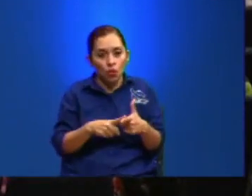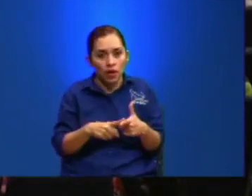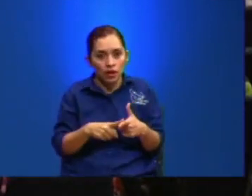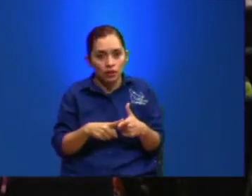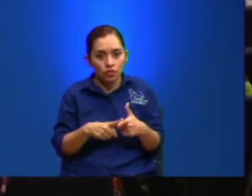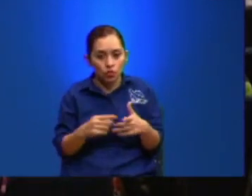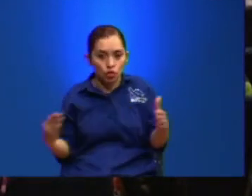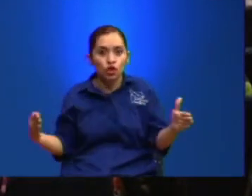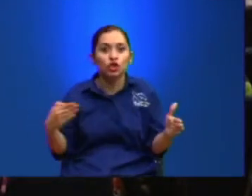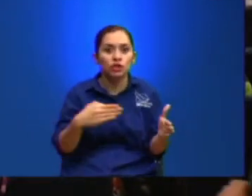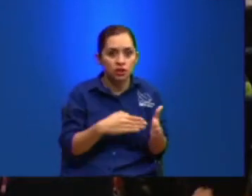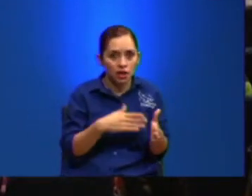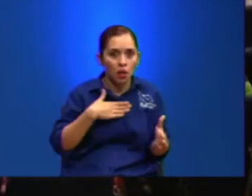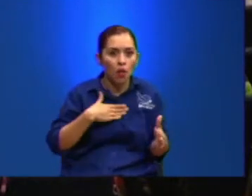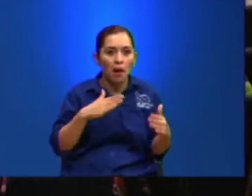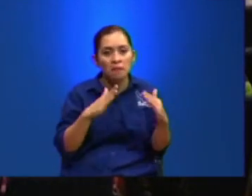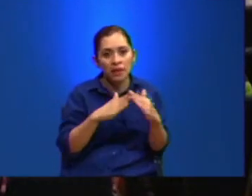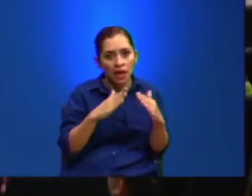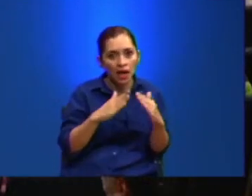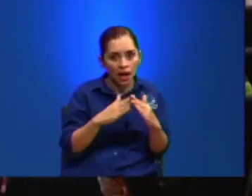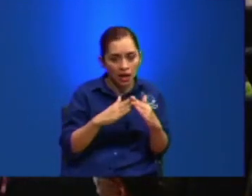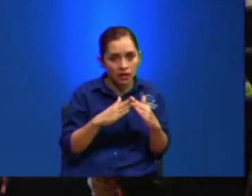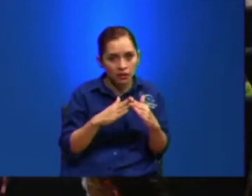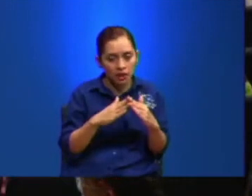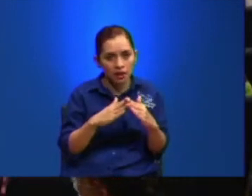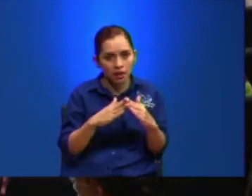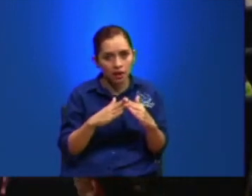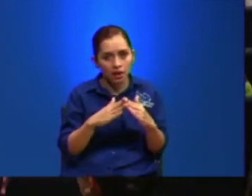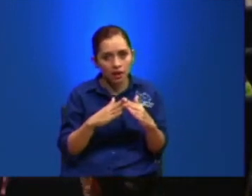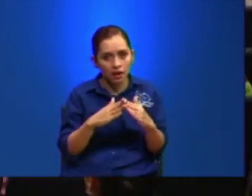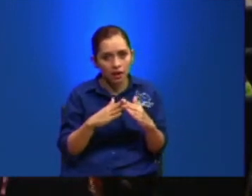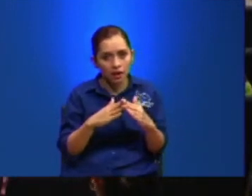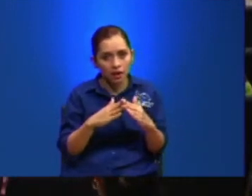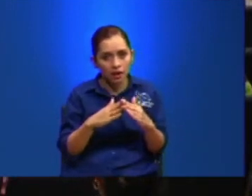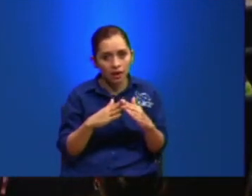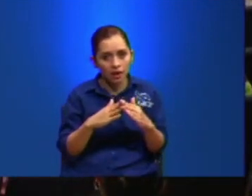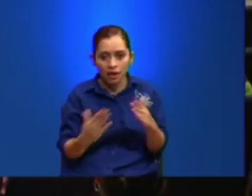cama y ya no me puedo dormir a las efe